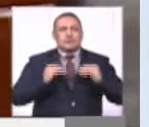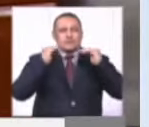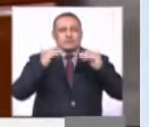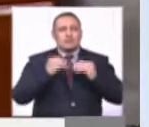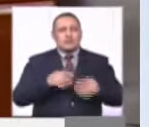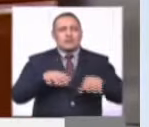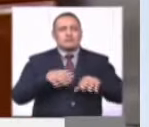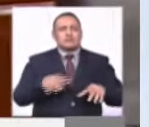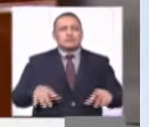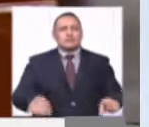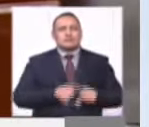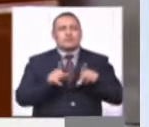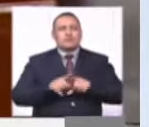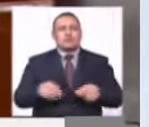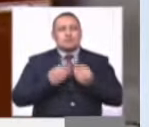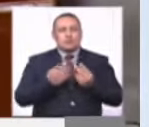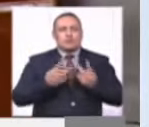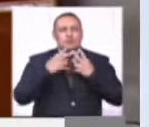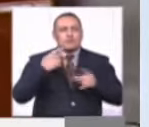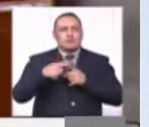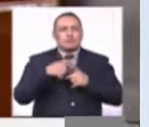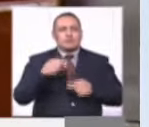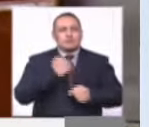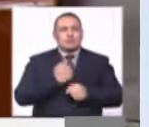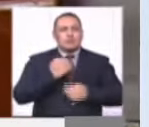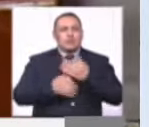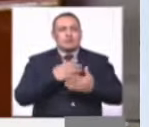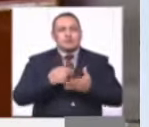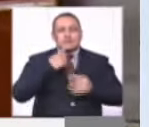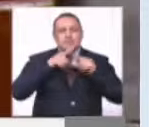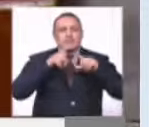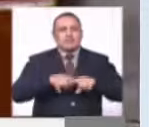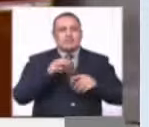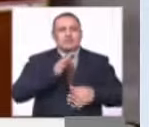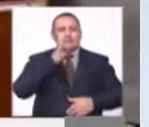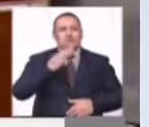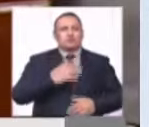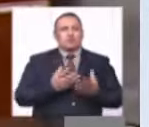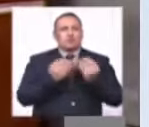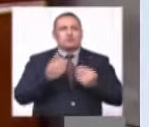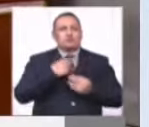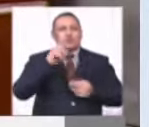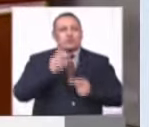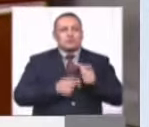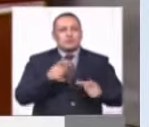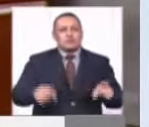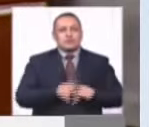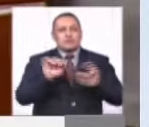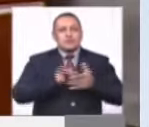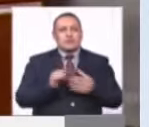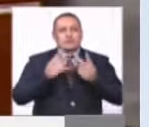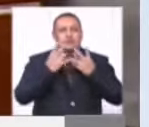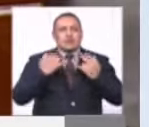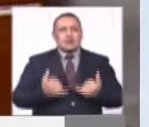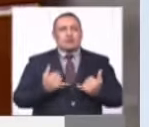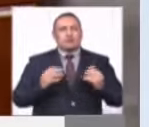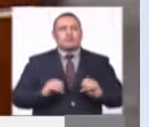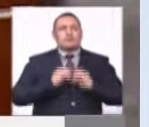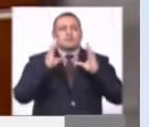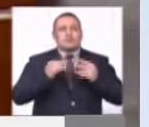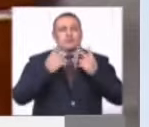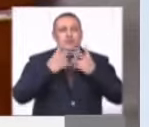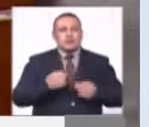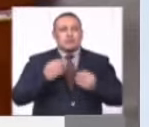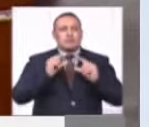para hacerlo, porque de las acciones que se tomen depende el futuro de millones de compatriotas que hoy en día ven con